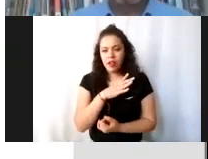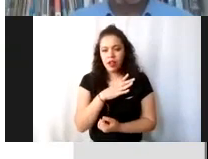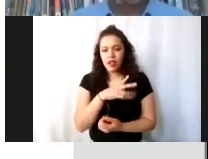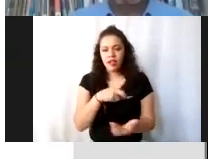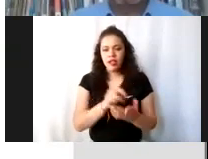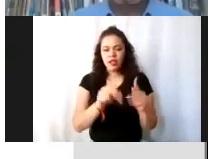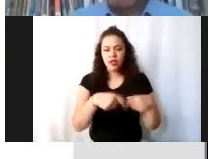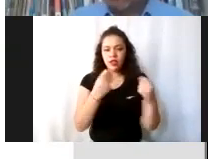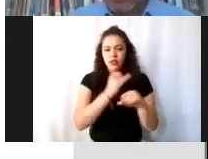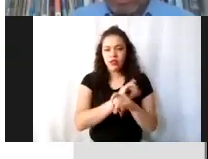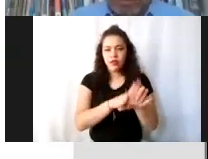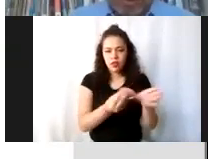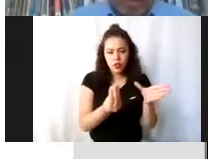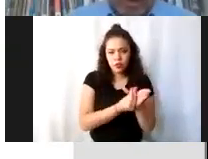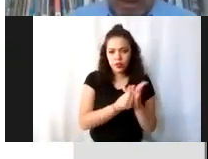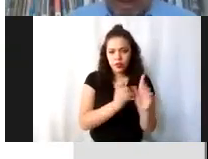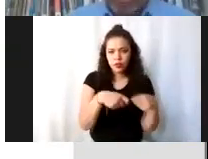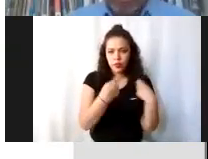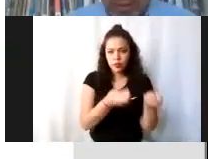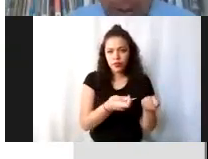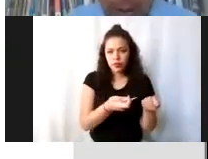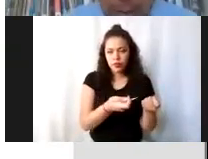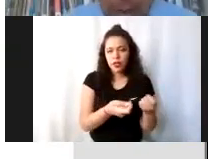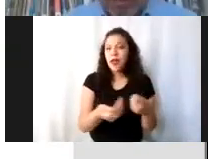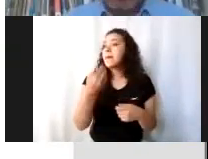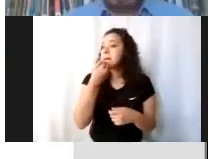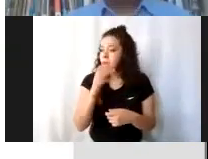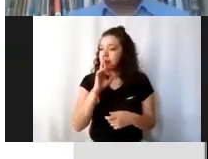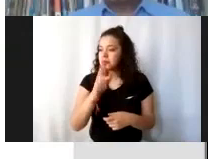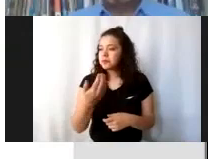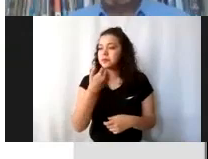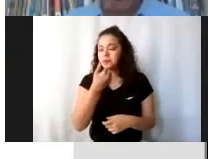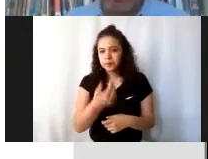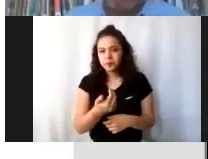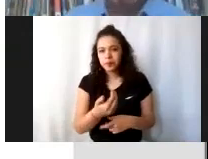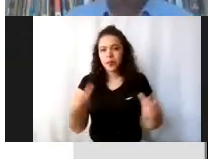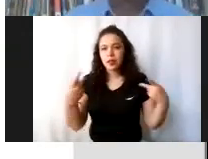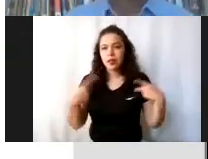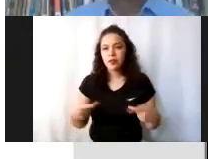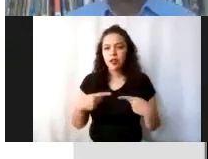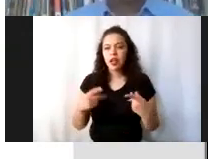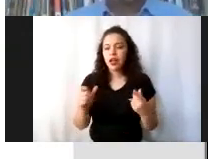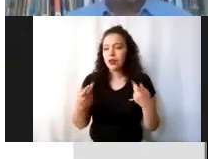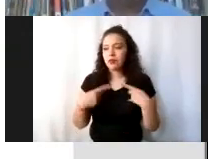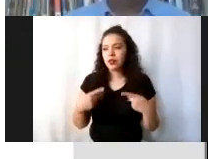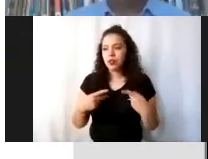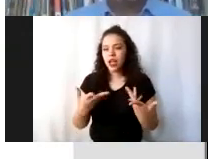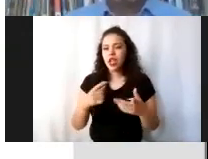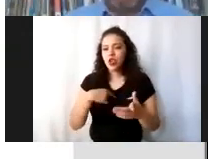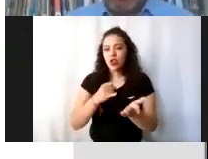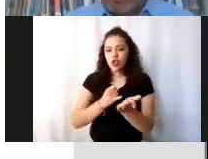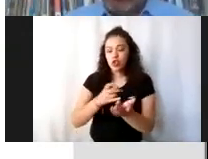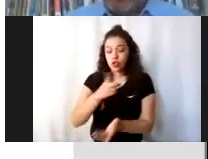privacidad. La respuesta es correcta. Si una persona está en estado de interdicción, esto es, no puede decidir por sí